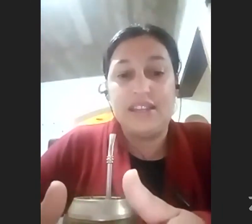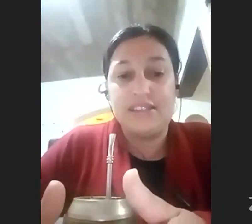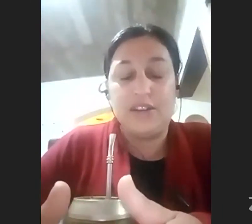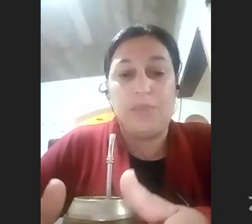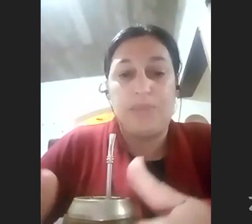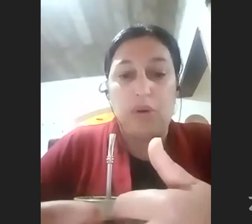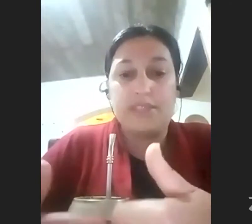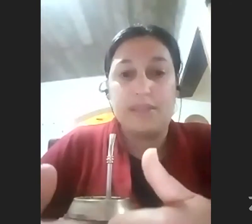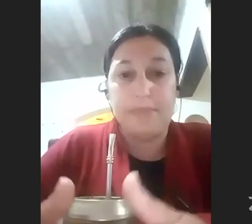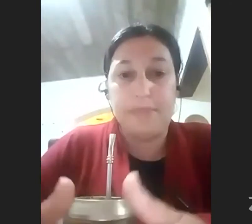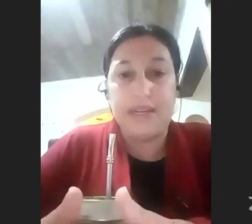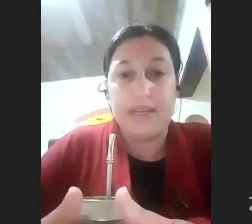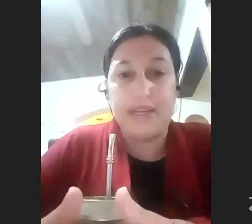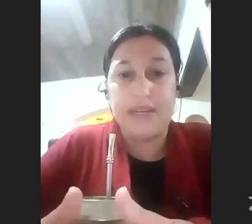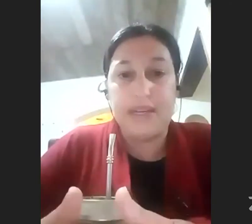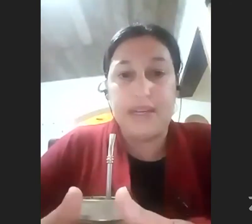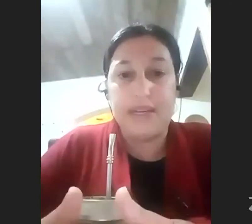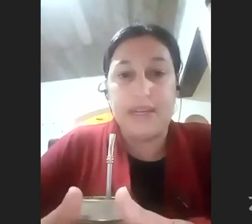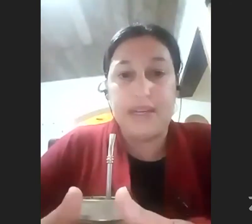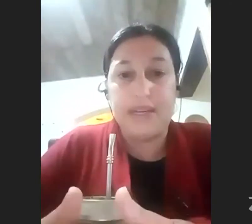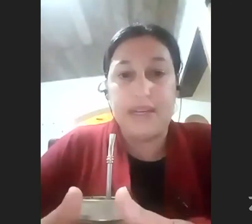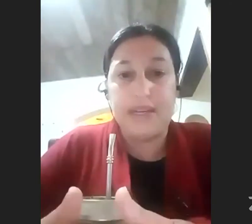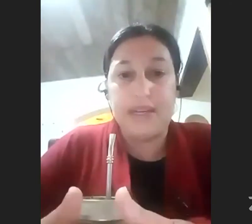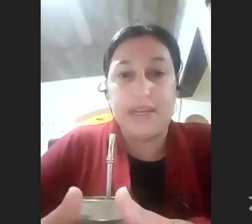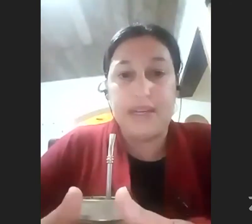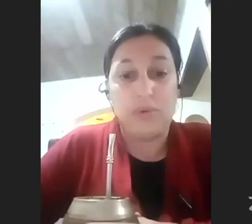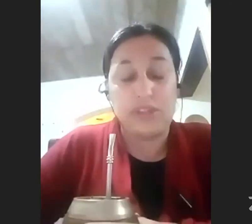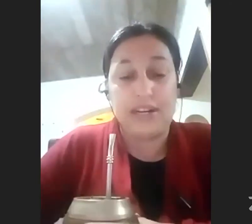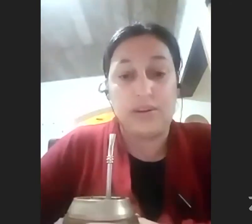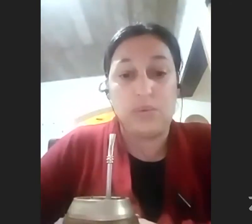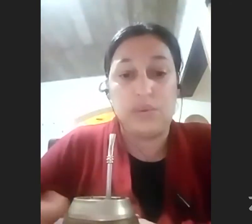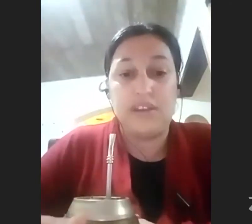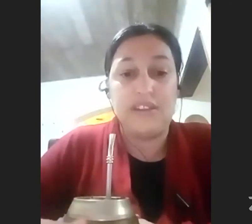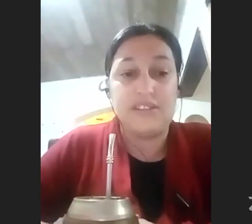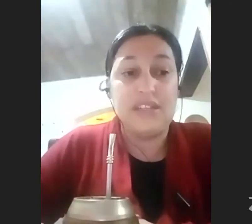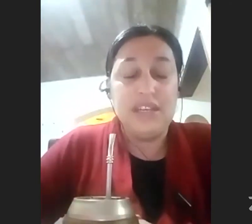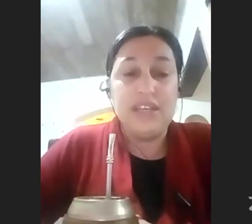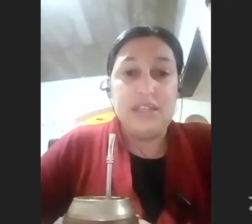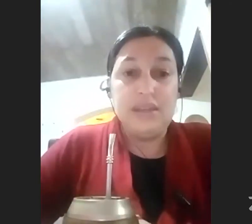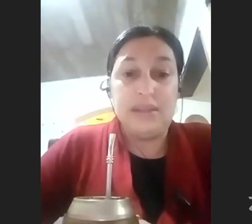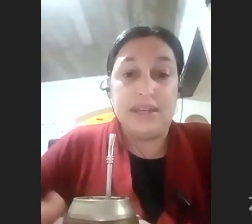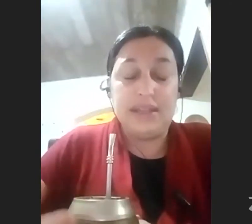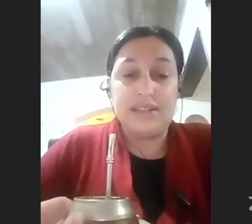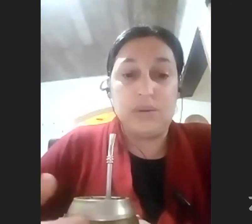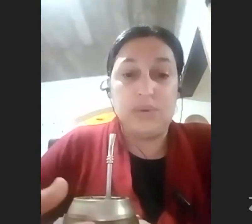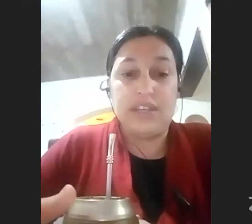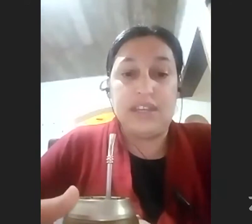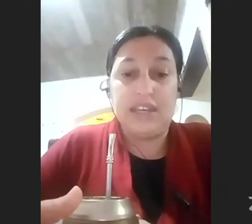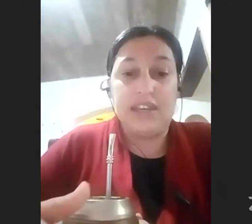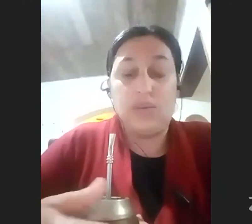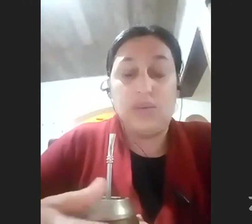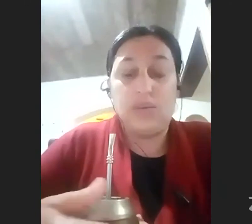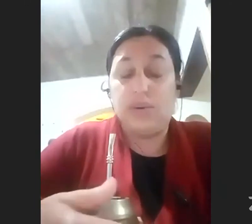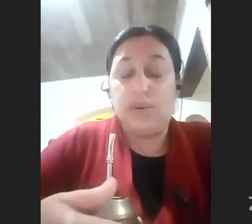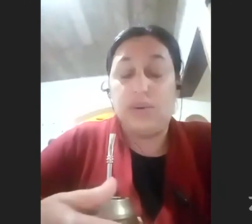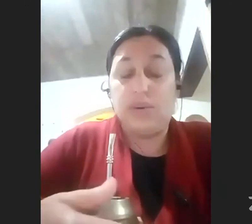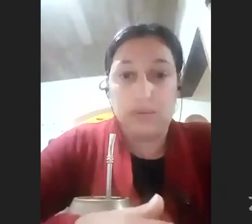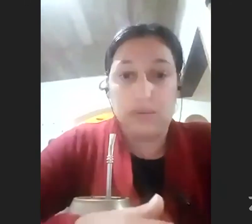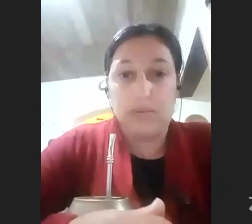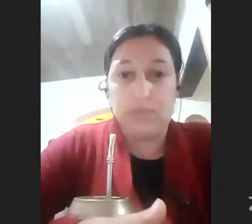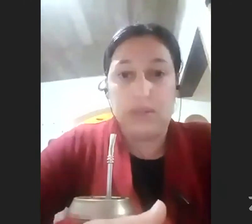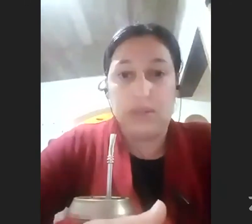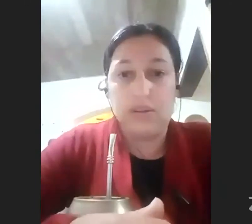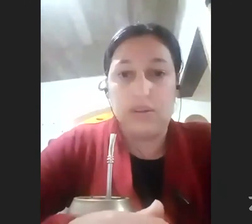entienda de que hay que ser un poco más empático con las familias que ahí, por lo que mostraron ustedes, tienen que darse cuenta de que no es